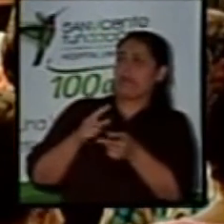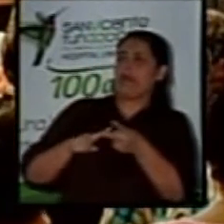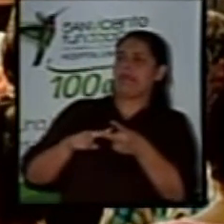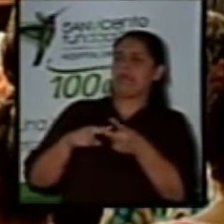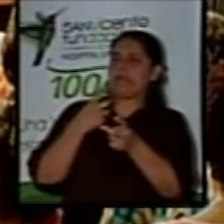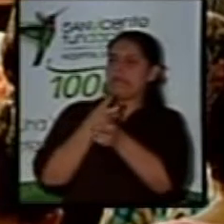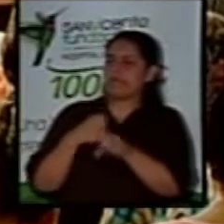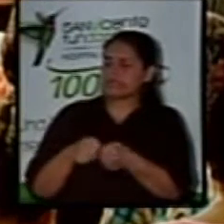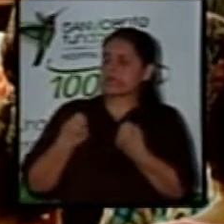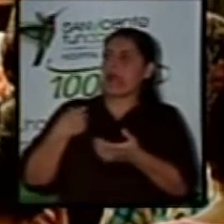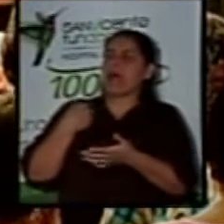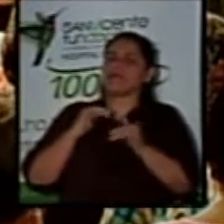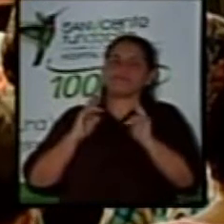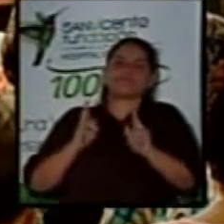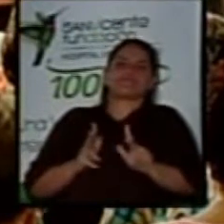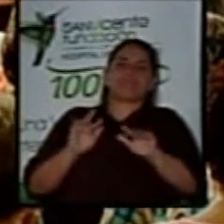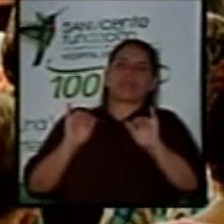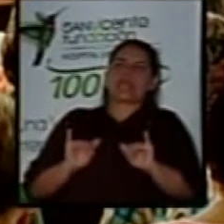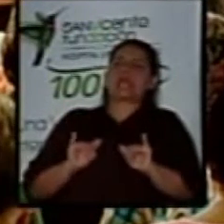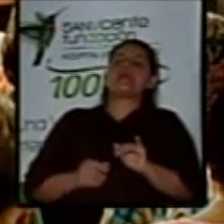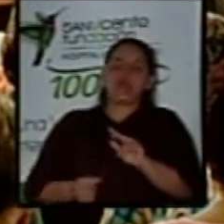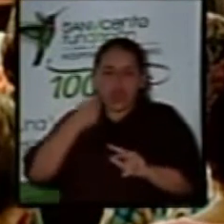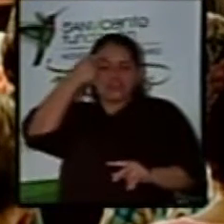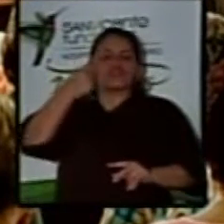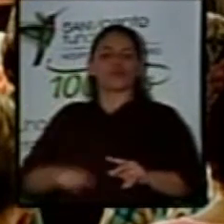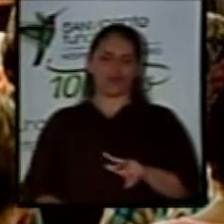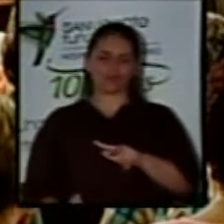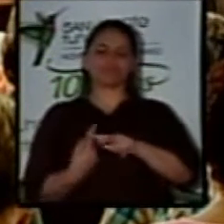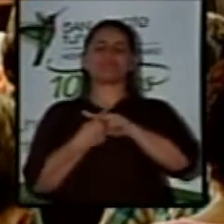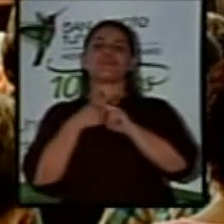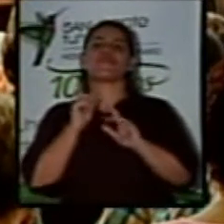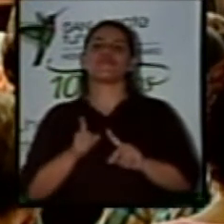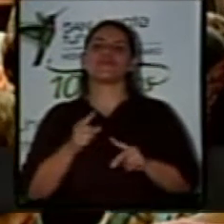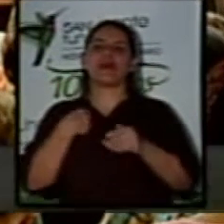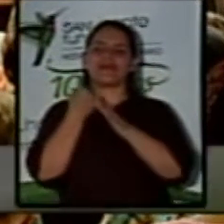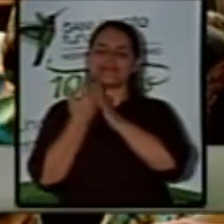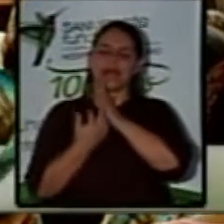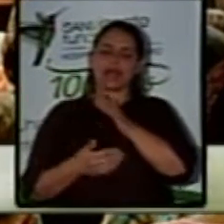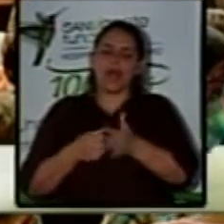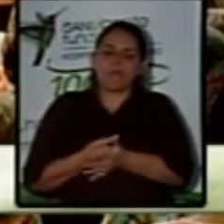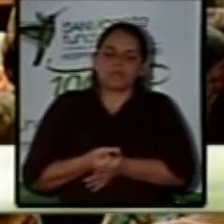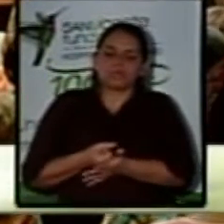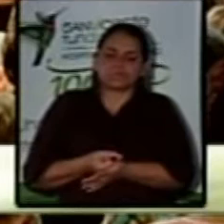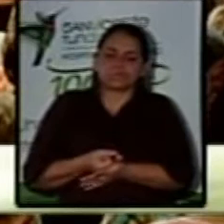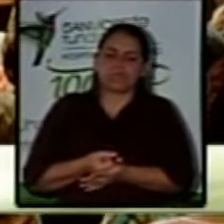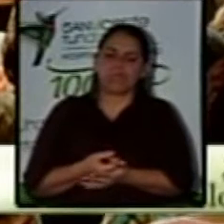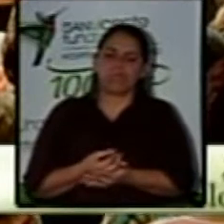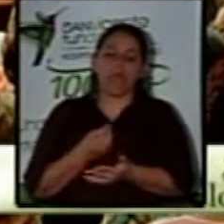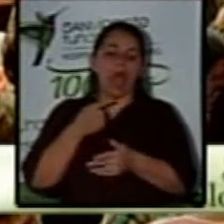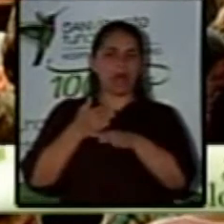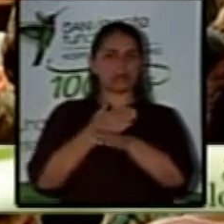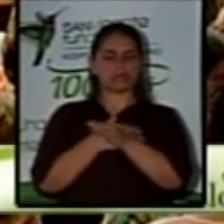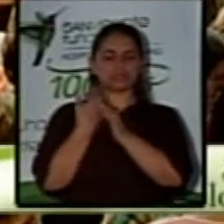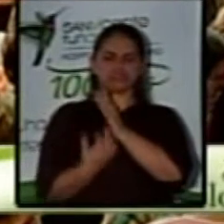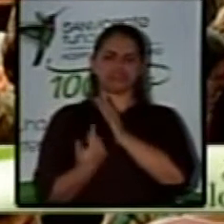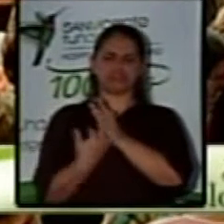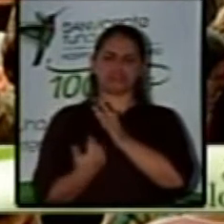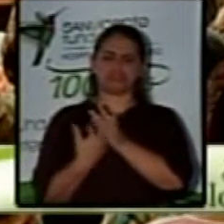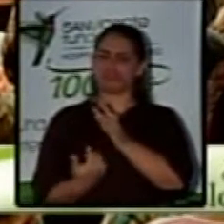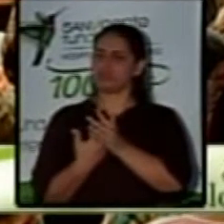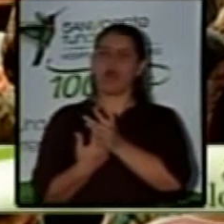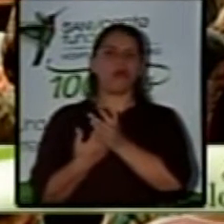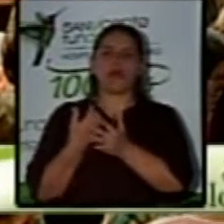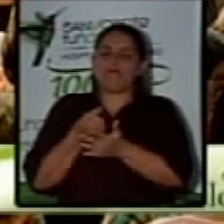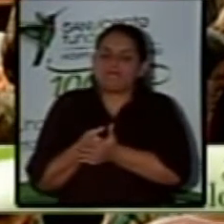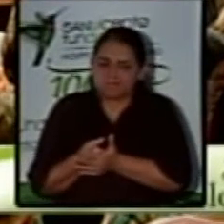accidente, una fractura, cualquiera de estas cosas. Eso hace que la sangre se estanque y se formen coágulos de sangre en las venas. Al formarse en